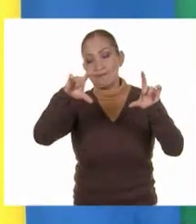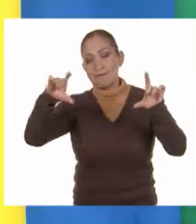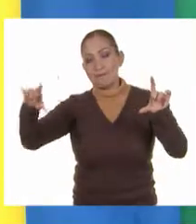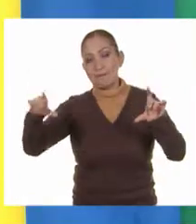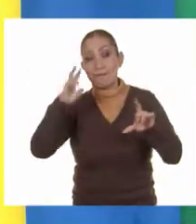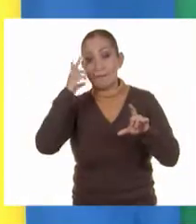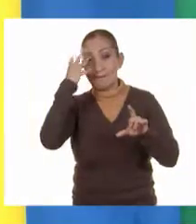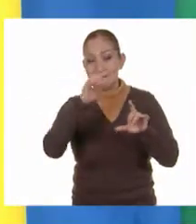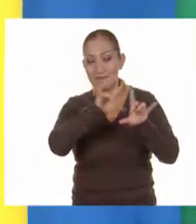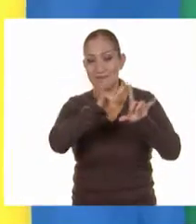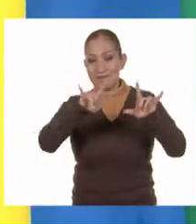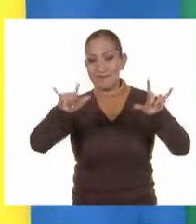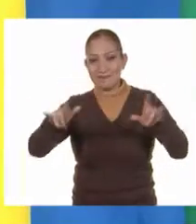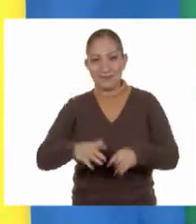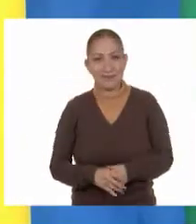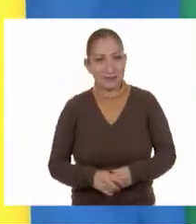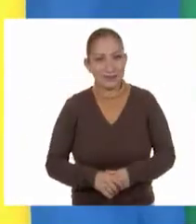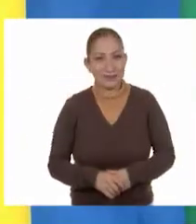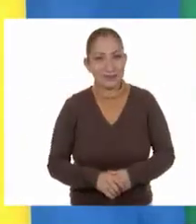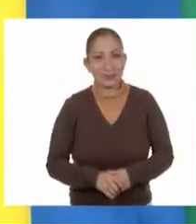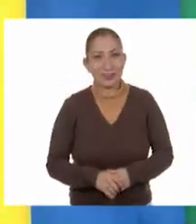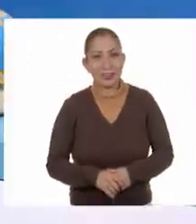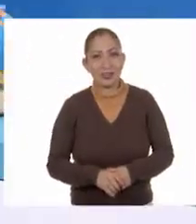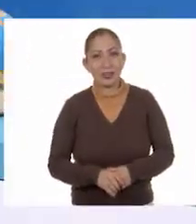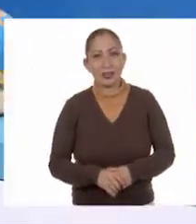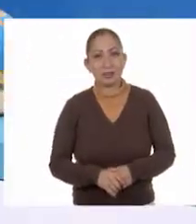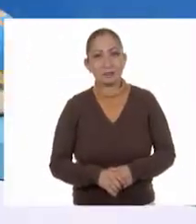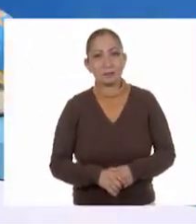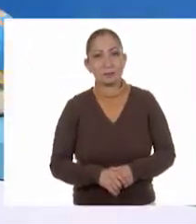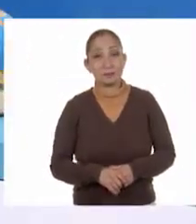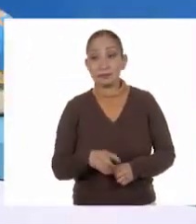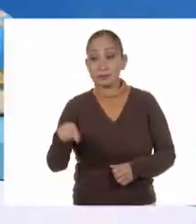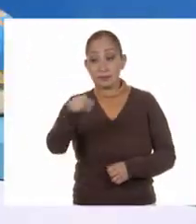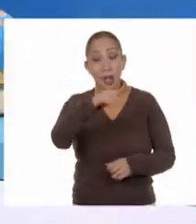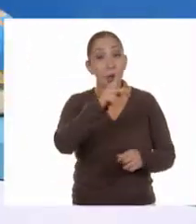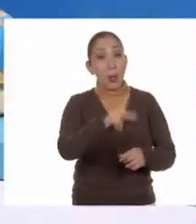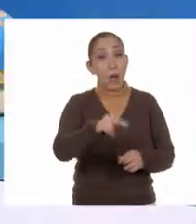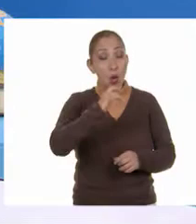quedó muy bonito, maestra. Las conquistas de los pueblos